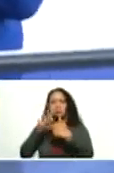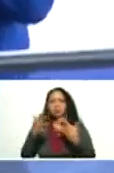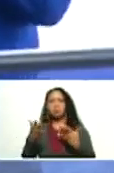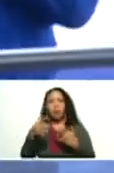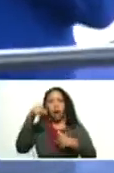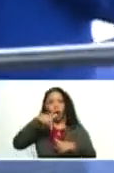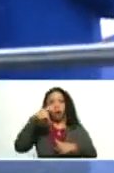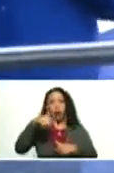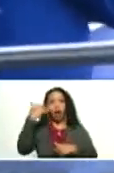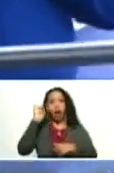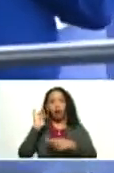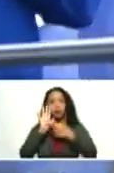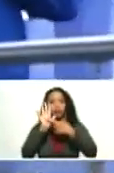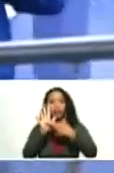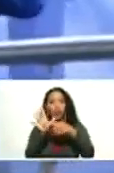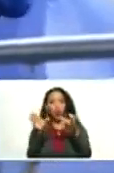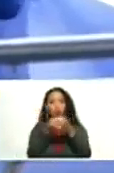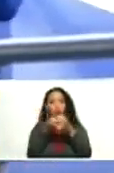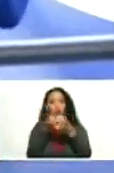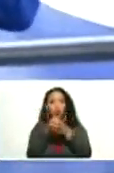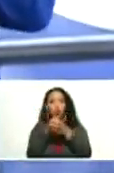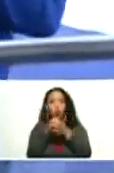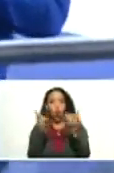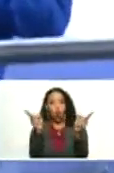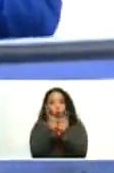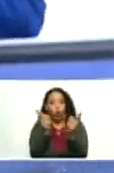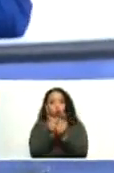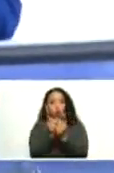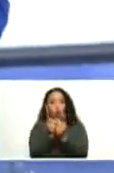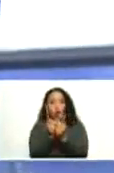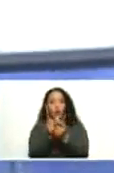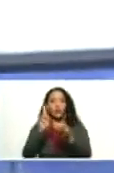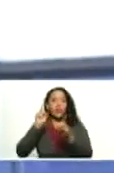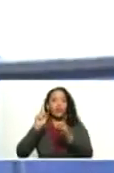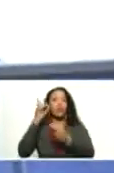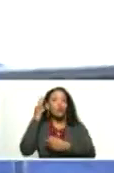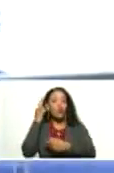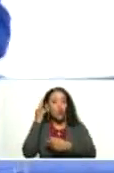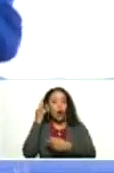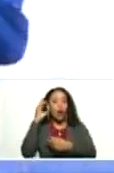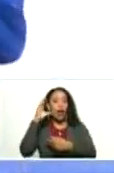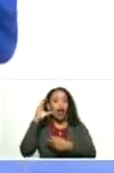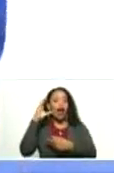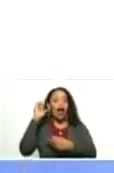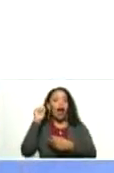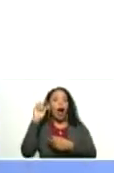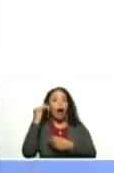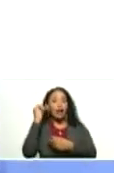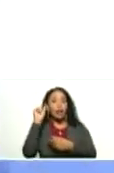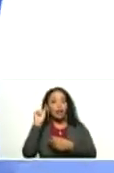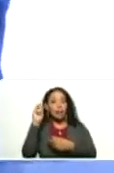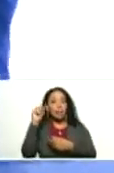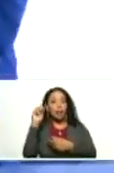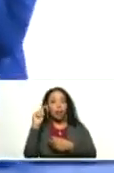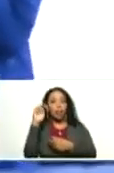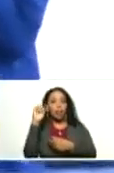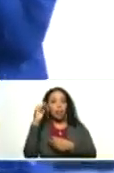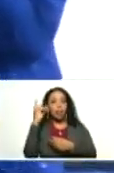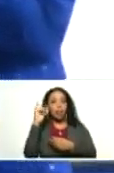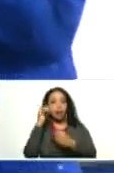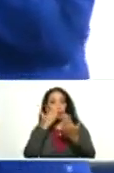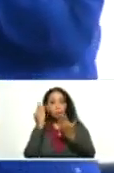tenemos una dramatización breve, presidente, de Luisa Cáceres de Arizmendi, que quisiéramos que tuviéramos la oportunidad pues, de presentarle.